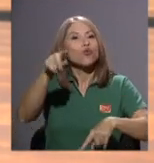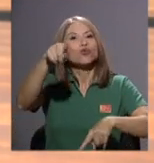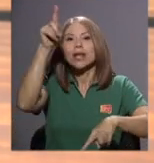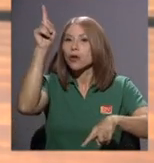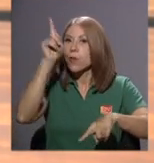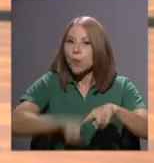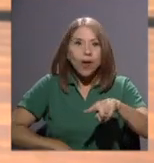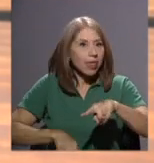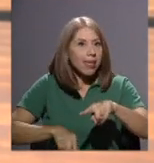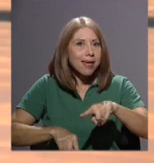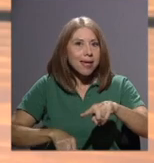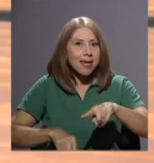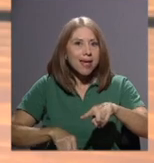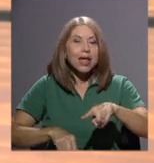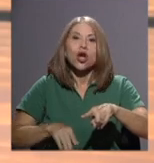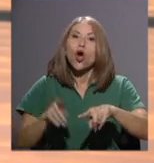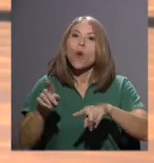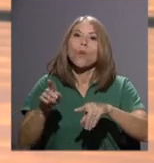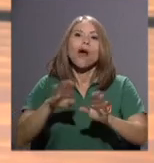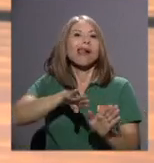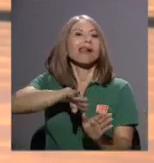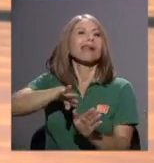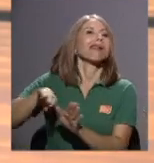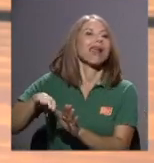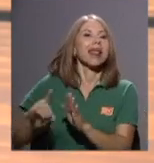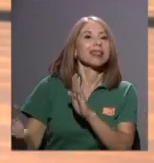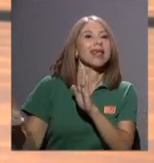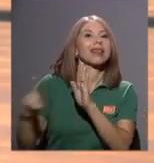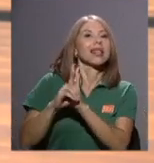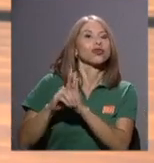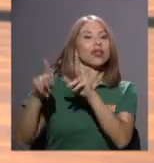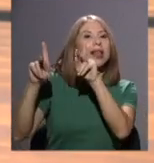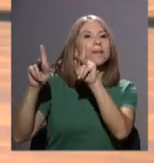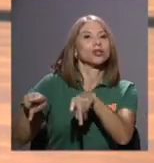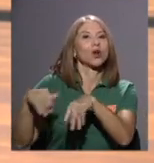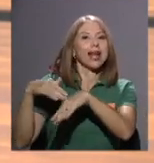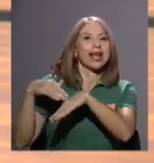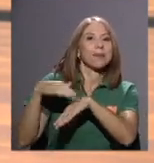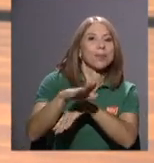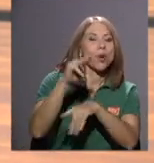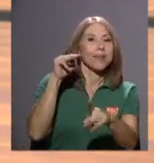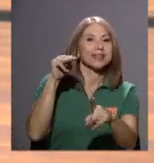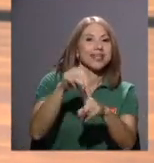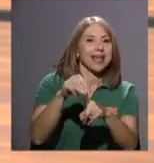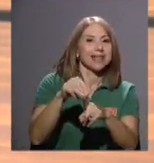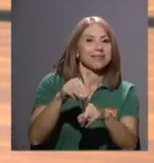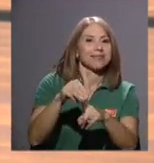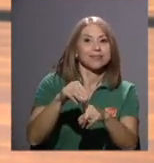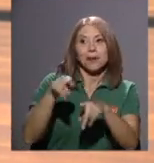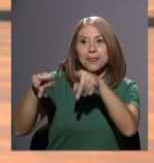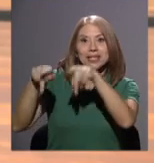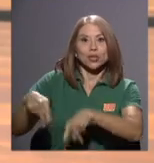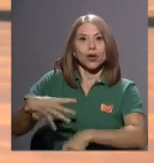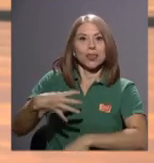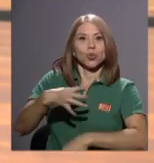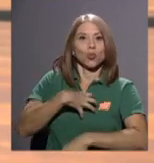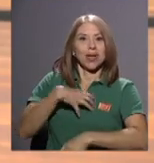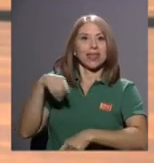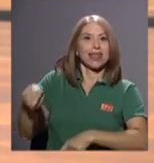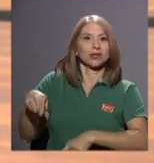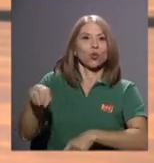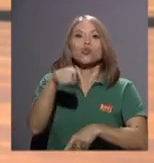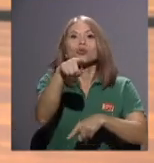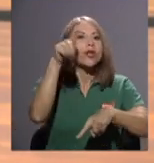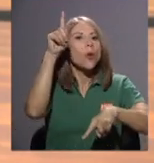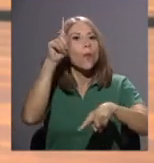sobrepasar al derecho que tiene, digamos, el que envió ese mensaje a la persona, el titular del documento, y reenviárselo a